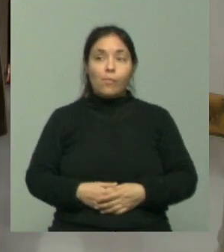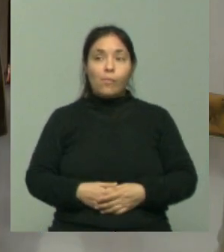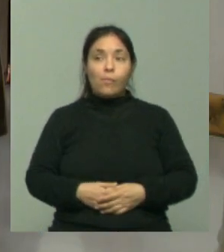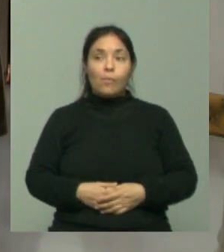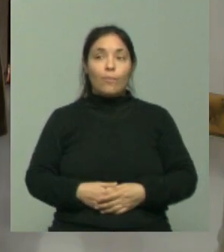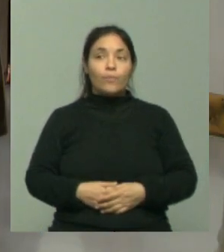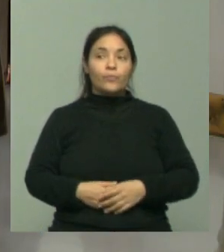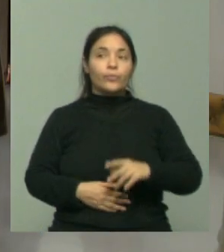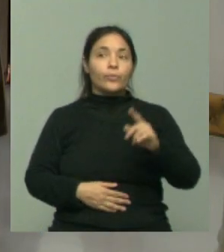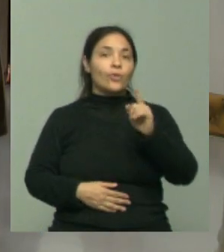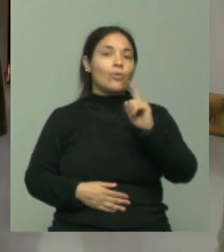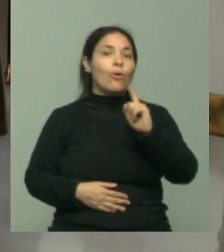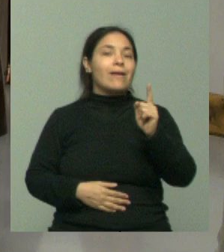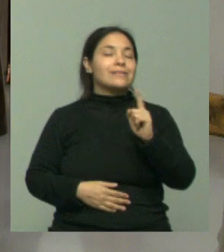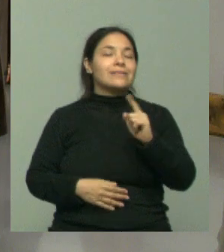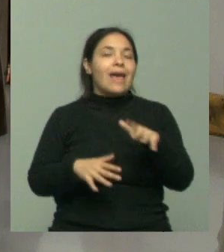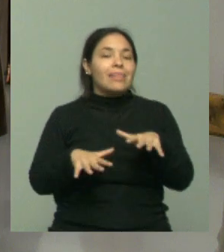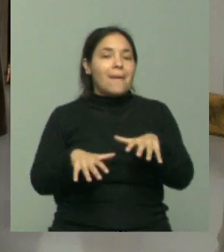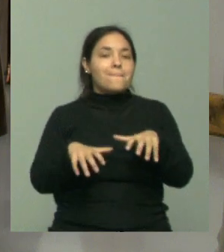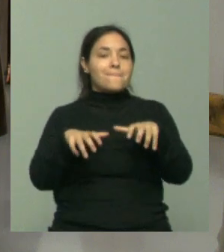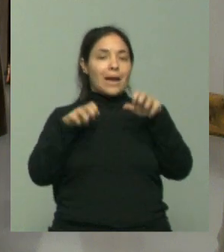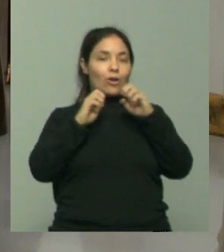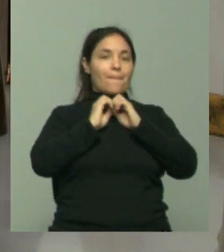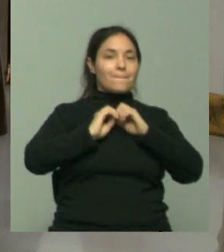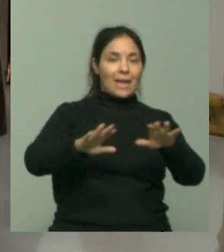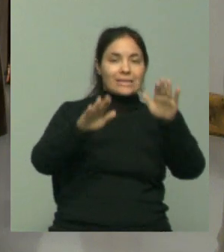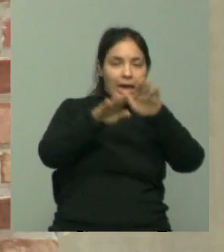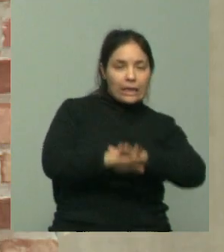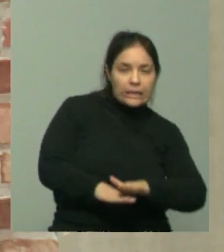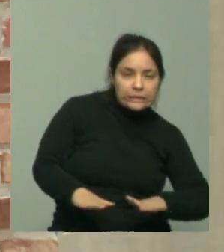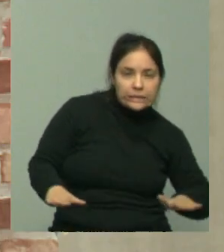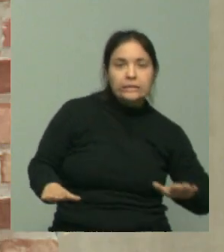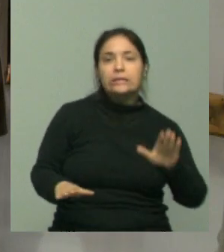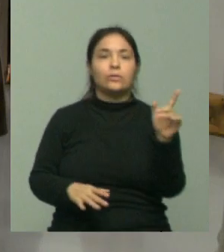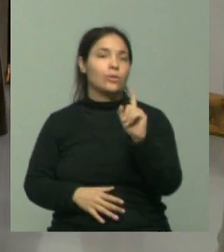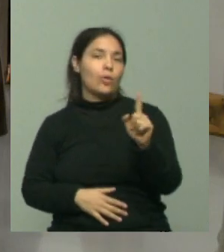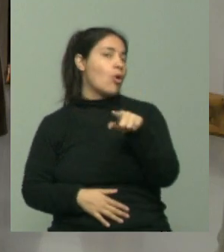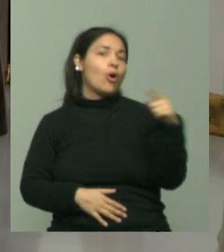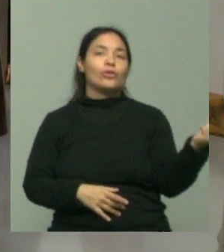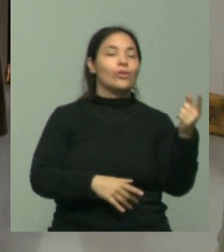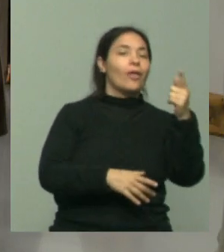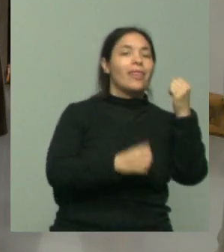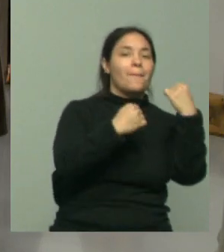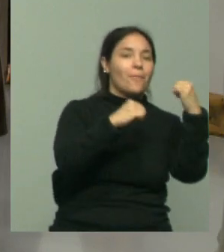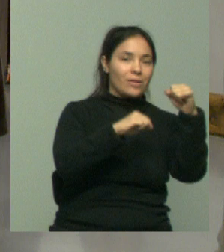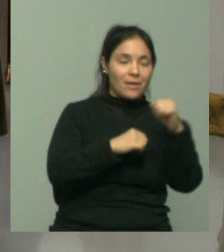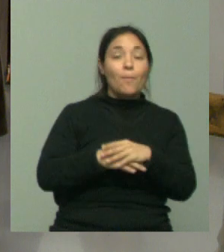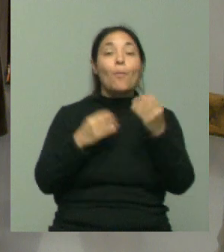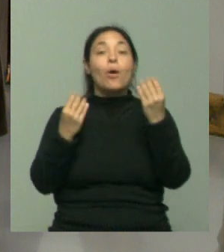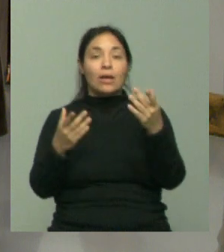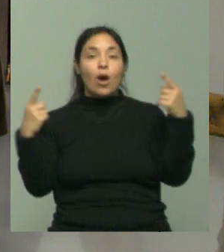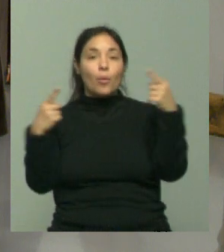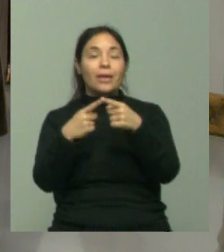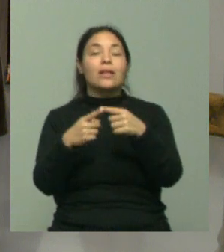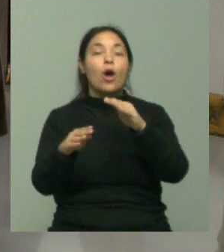un inicio tan temprano como en el caso de otros deportes, uh-huh. ¿sí? En la competencia, porque el objetivo es llegar a competir